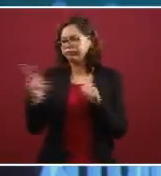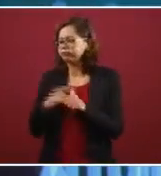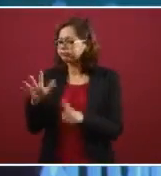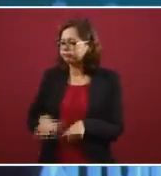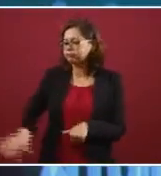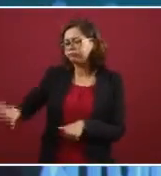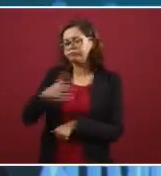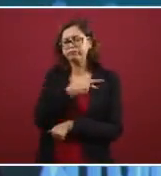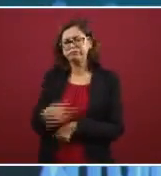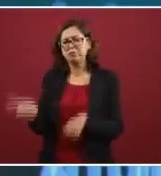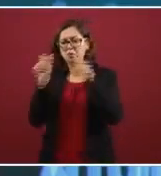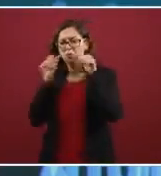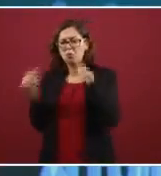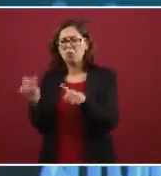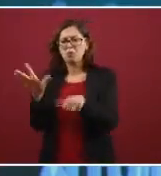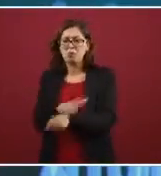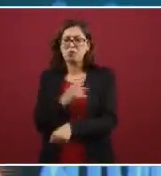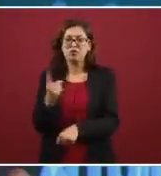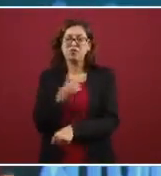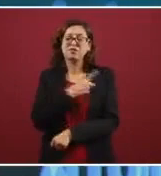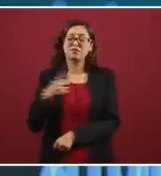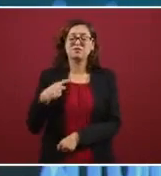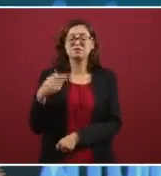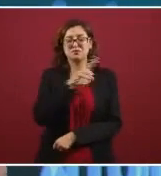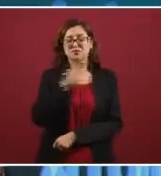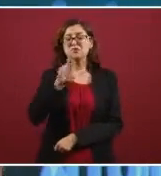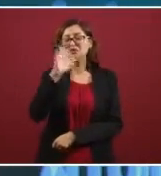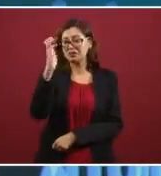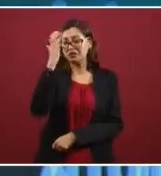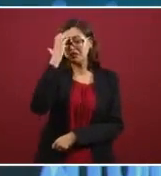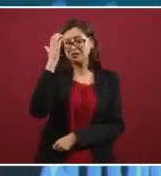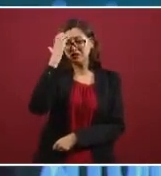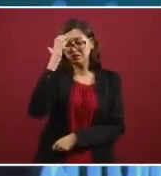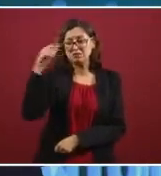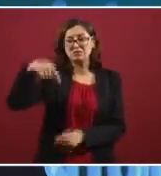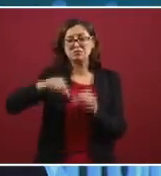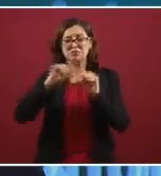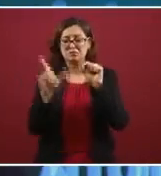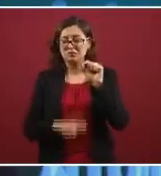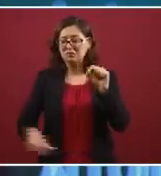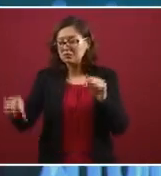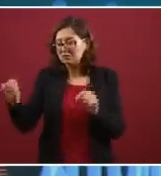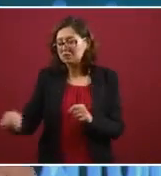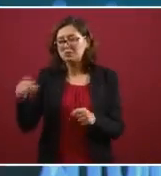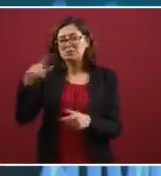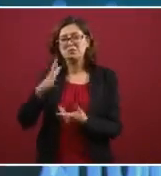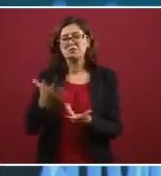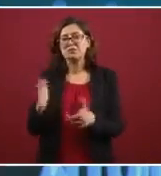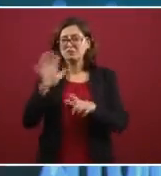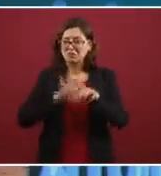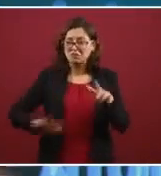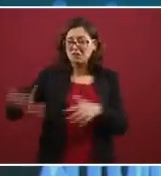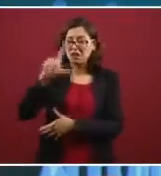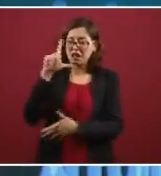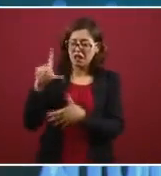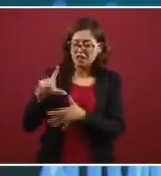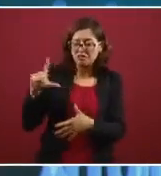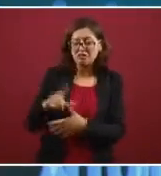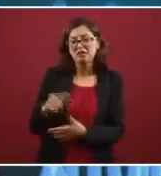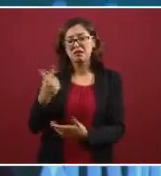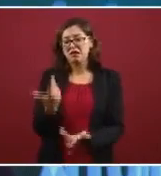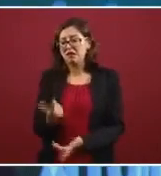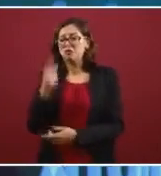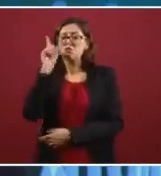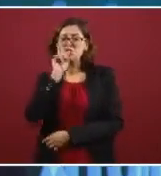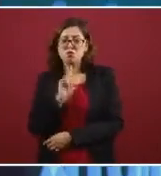región, porque en nuestra región la pobreza tiene cara de niño, tiene cara de mujer, de joven, de pueblo